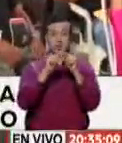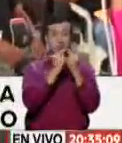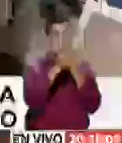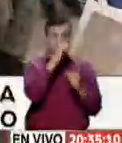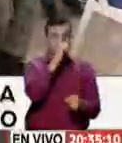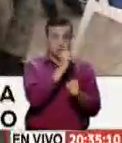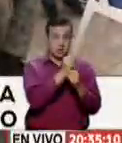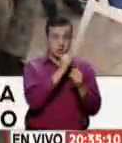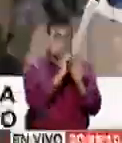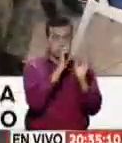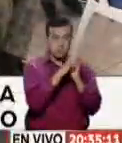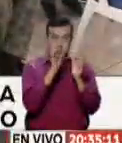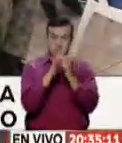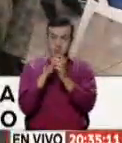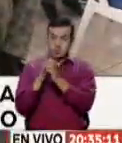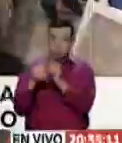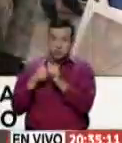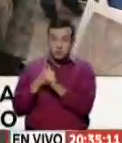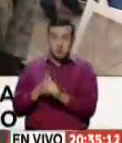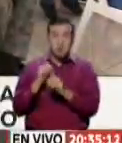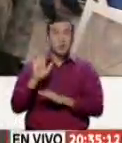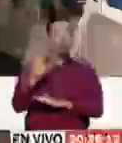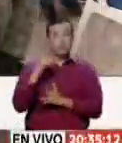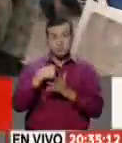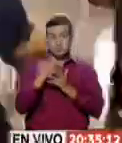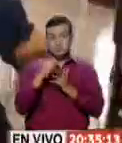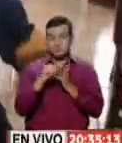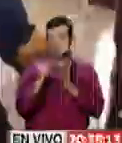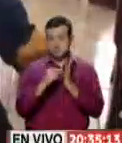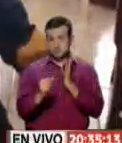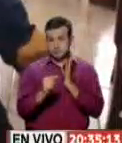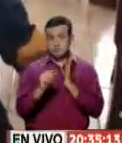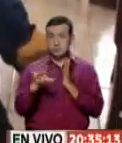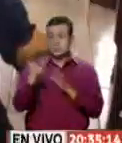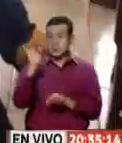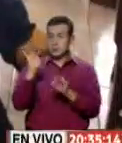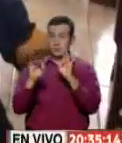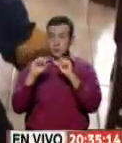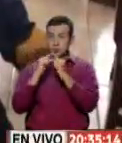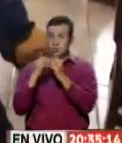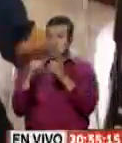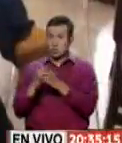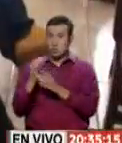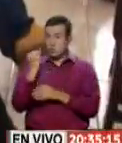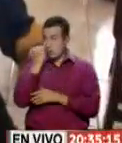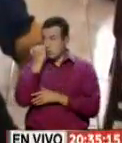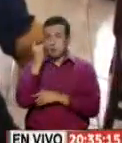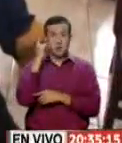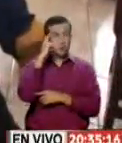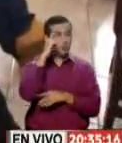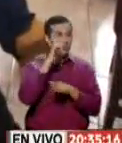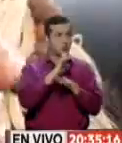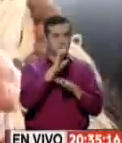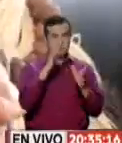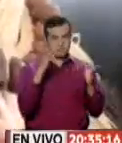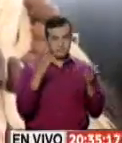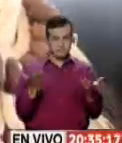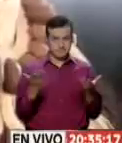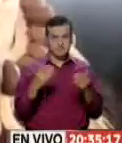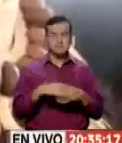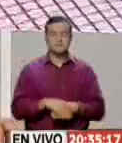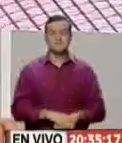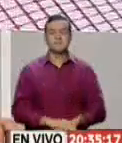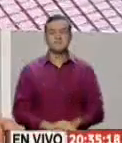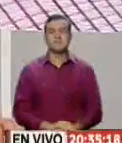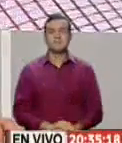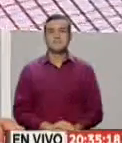trabajo para dar seguimiento a los compromisos adquiridos entre los representantes de la nacionalidad y el gobierno central. Juan Sarmiento,